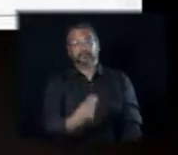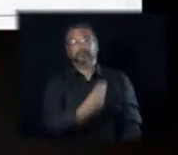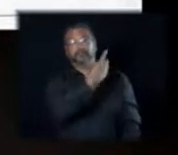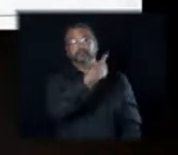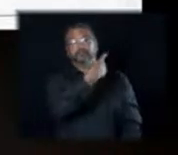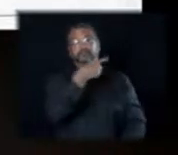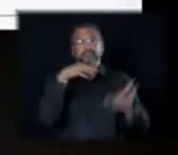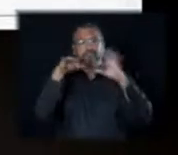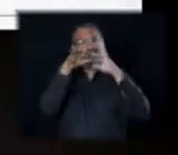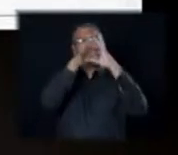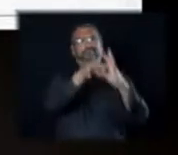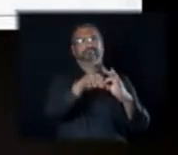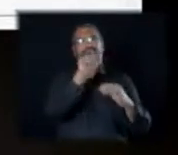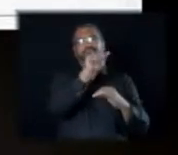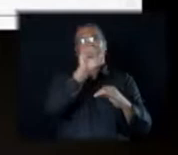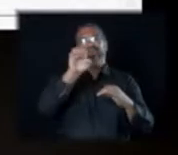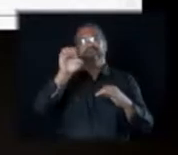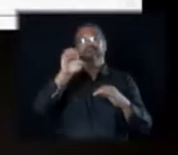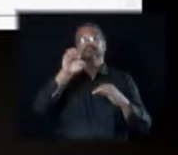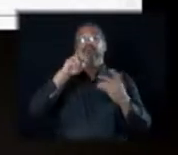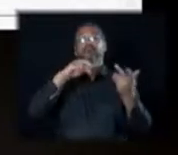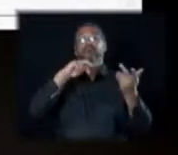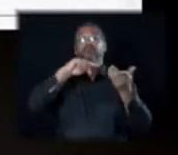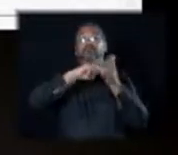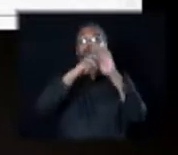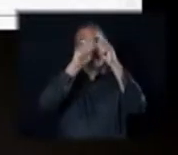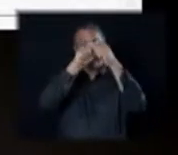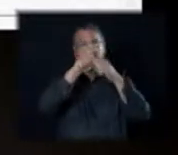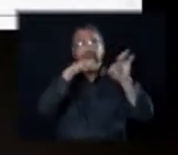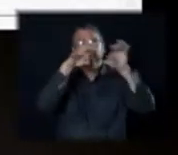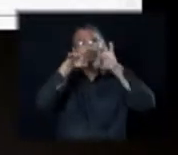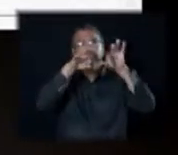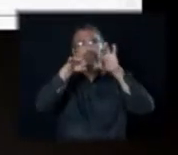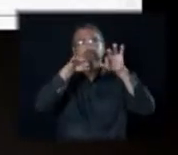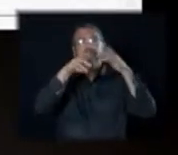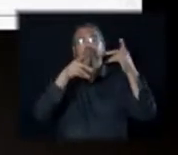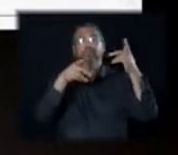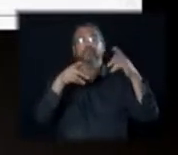Esta diapositiva es para energía eléctrica y acueducto, perdón,